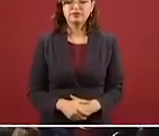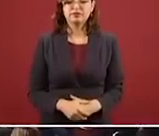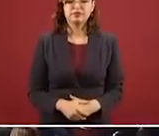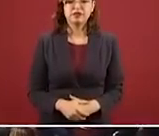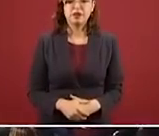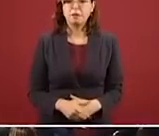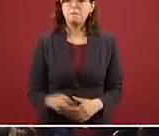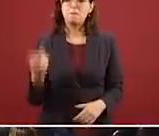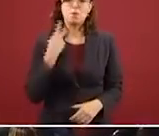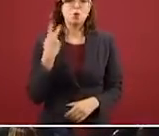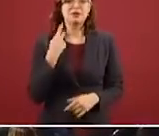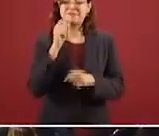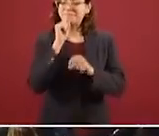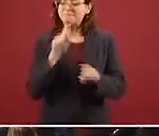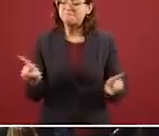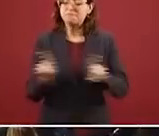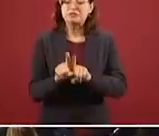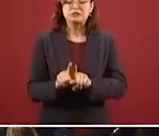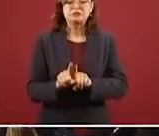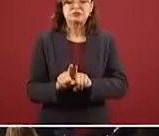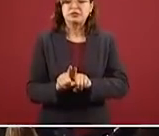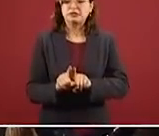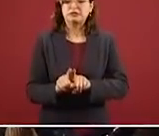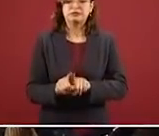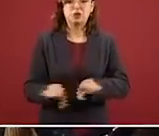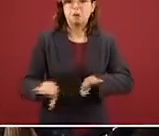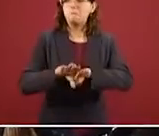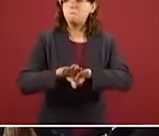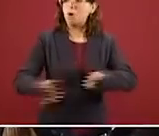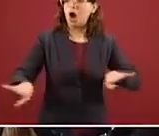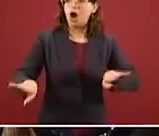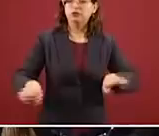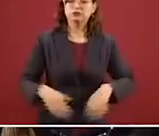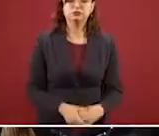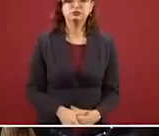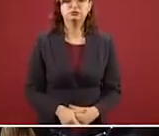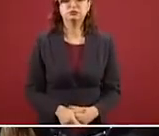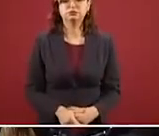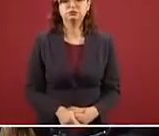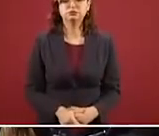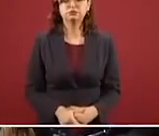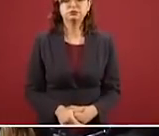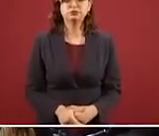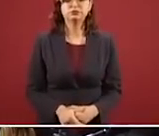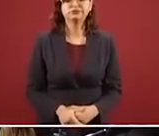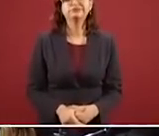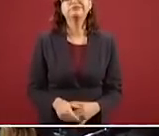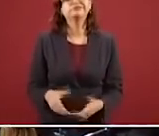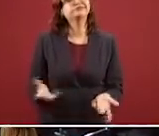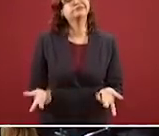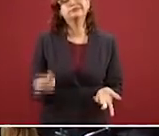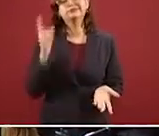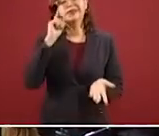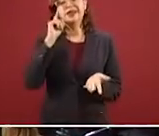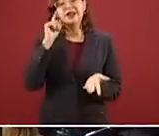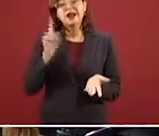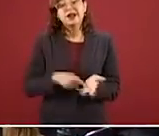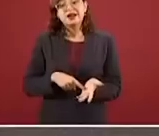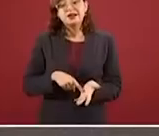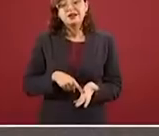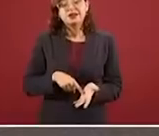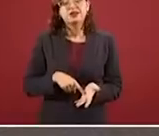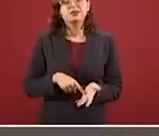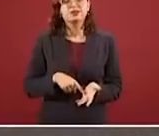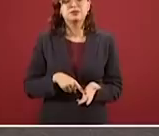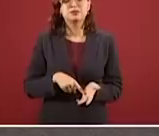la misma política, ¿sí?, a tabla rasa. Entonces, yo creo que